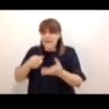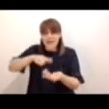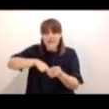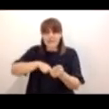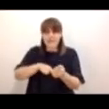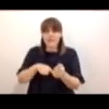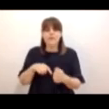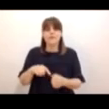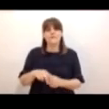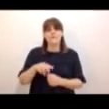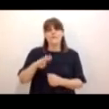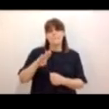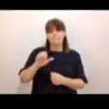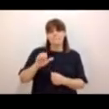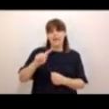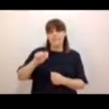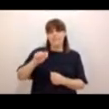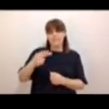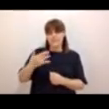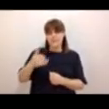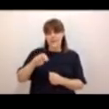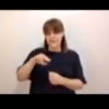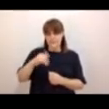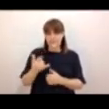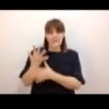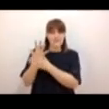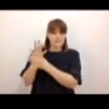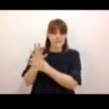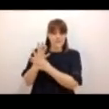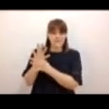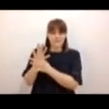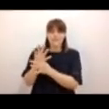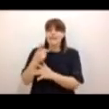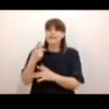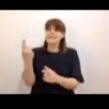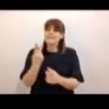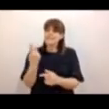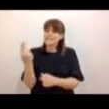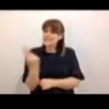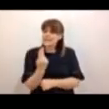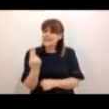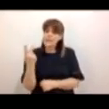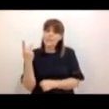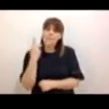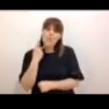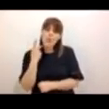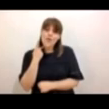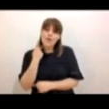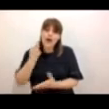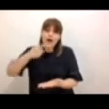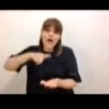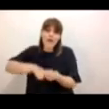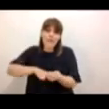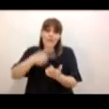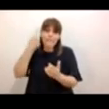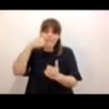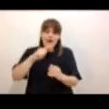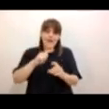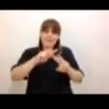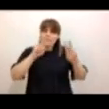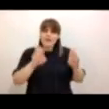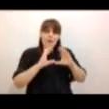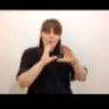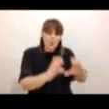Bayaní se requieren de estas políticas públicas de cuidado porque de otra manera no va a haber tiempo tampoco para